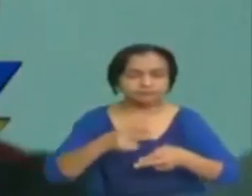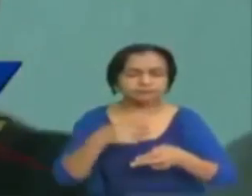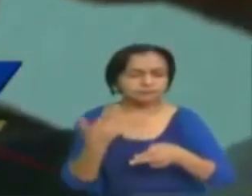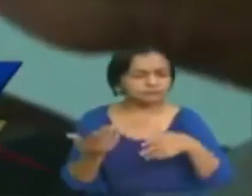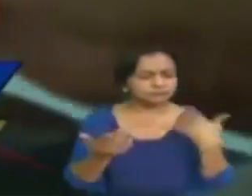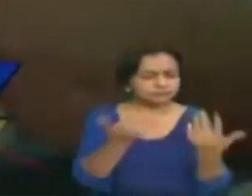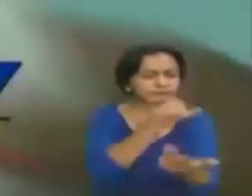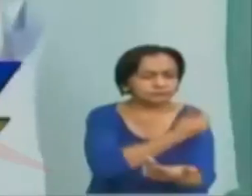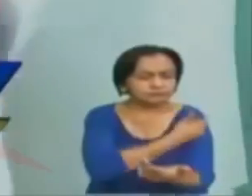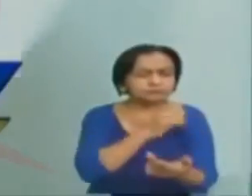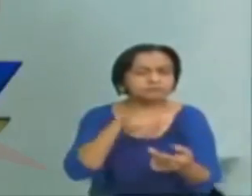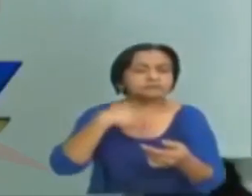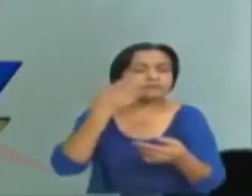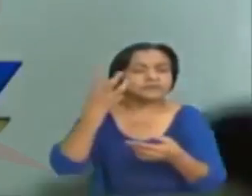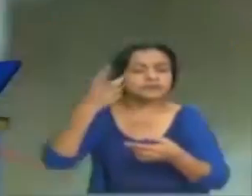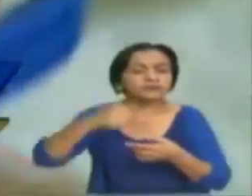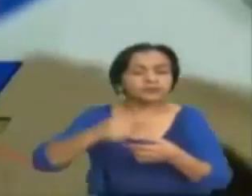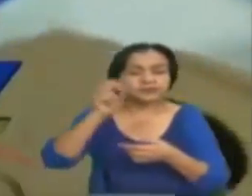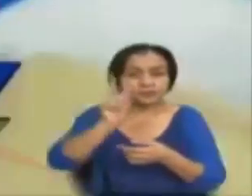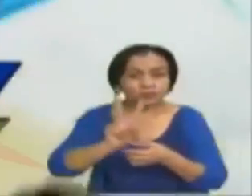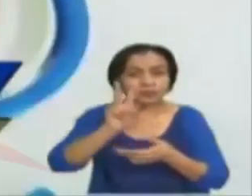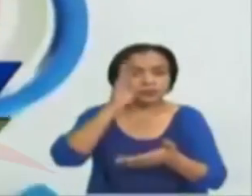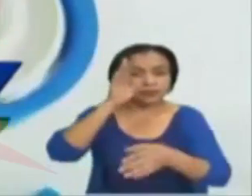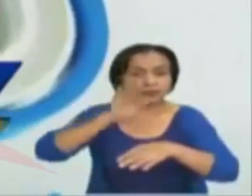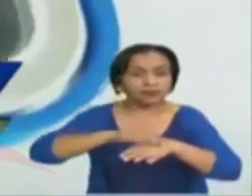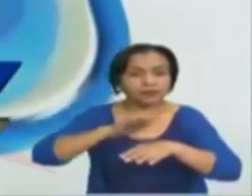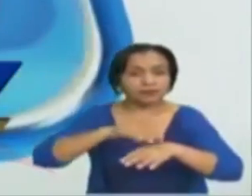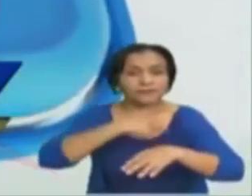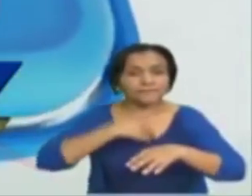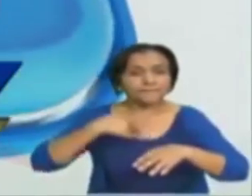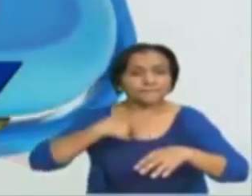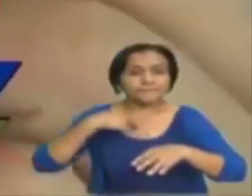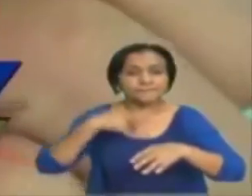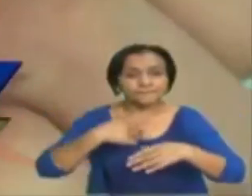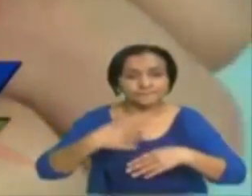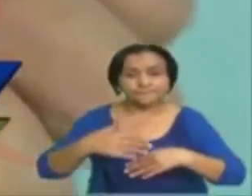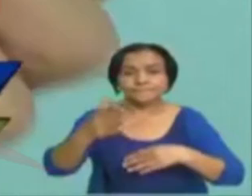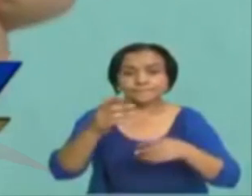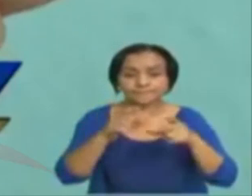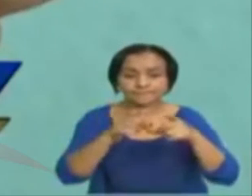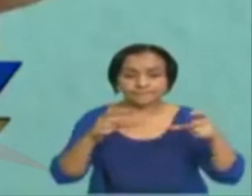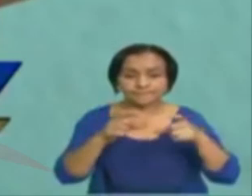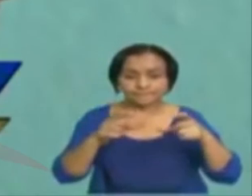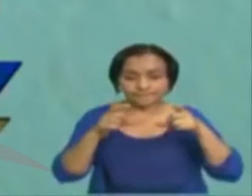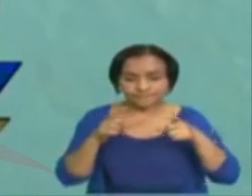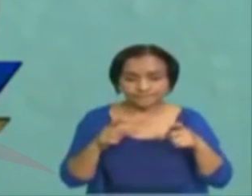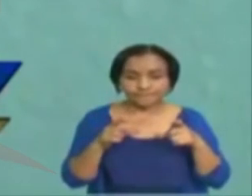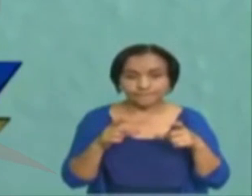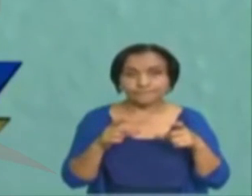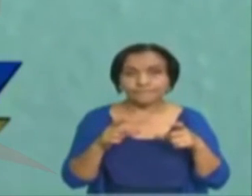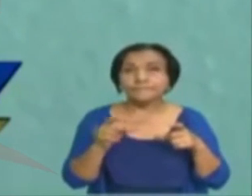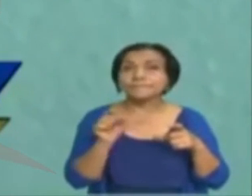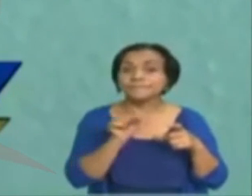130.000 segunda dosis. Si seguimos protegiéndonos, vacunándonos, el que quiera vacunarse